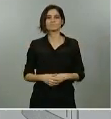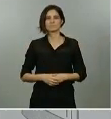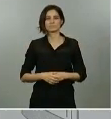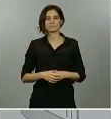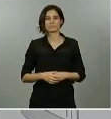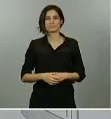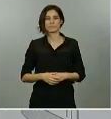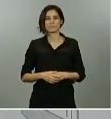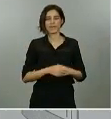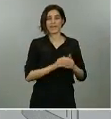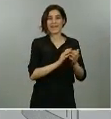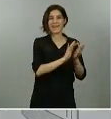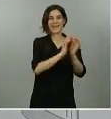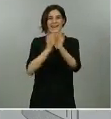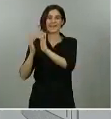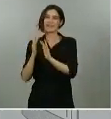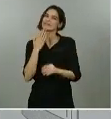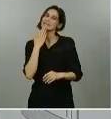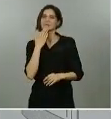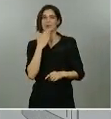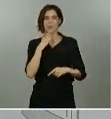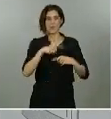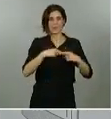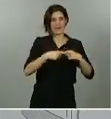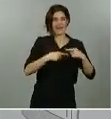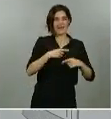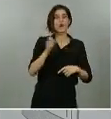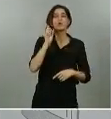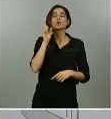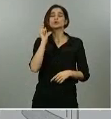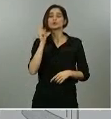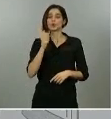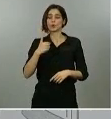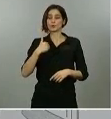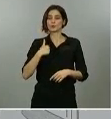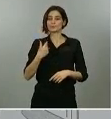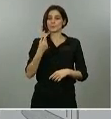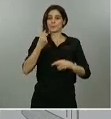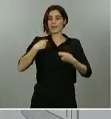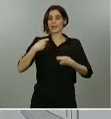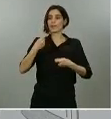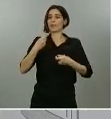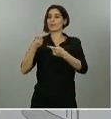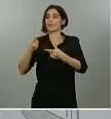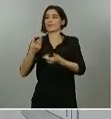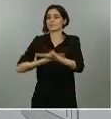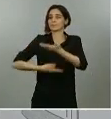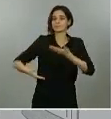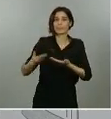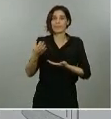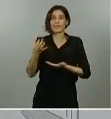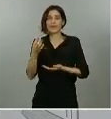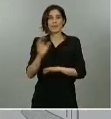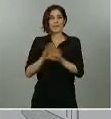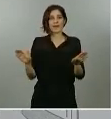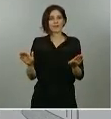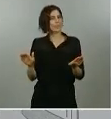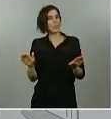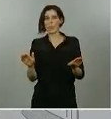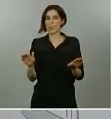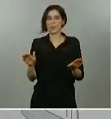una familia que a las de las personas que intercambian bienes y dinero en un mercado. Los sanitarios, siempre ellos, los profesionales